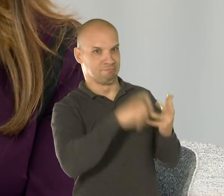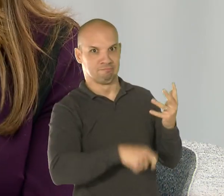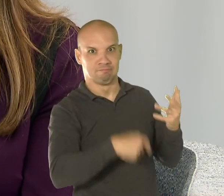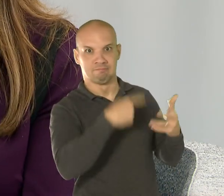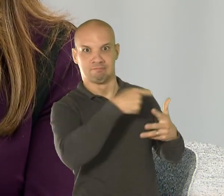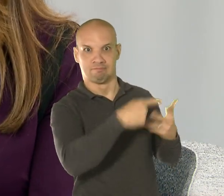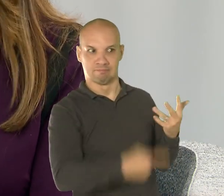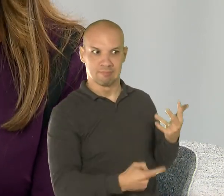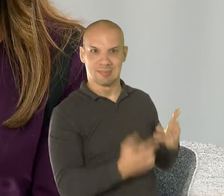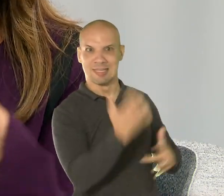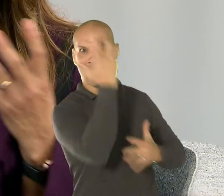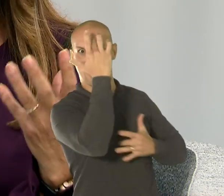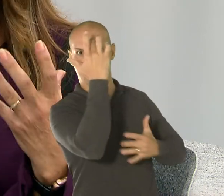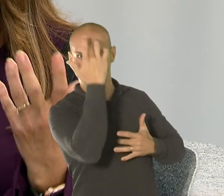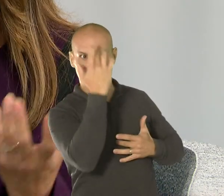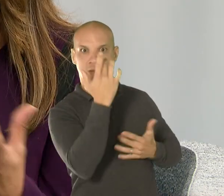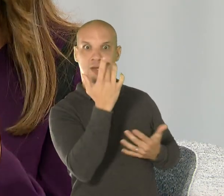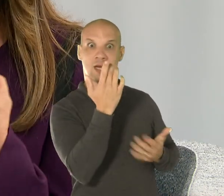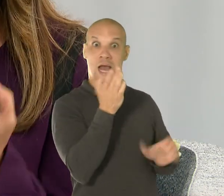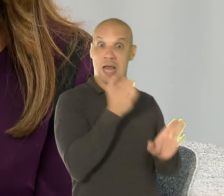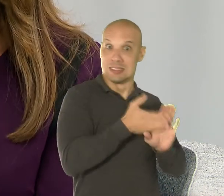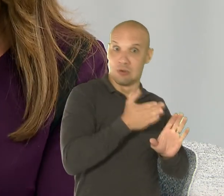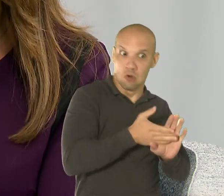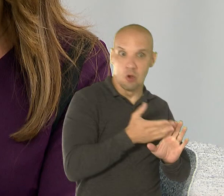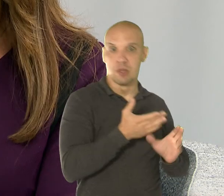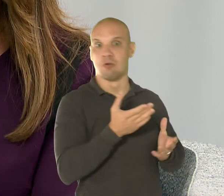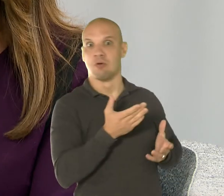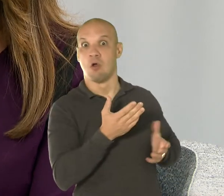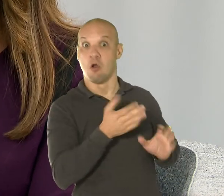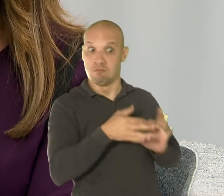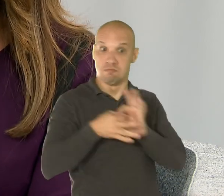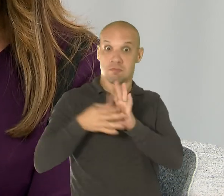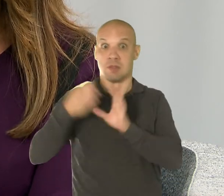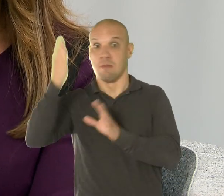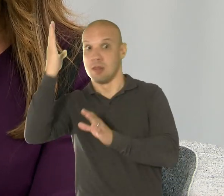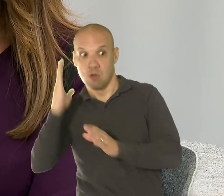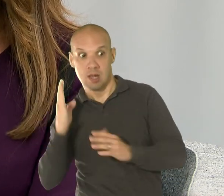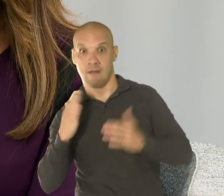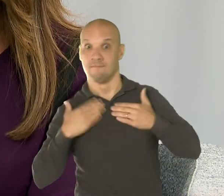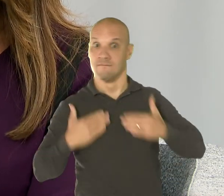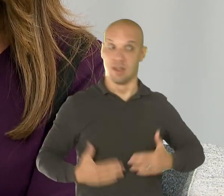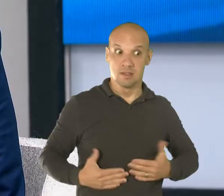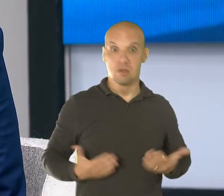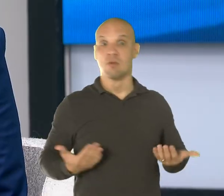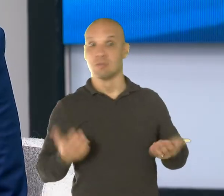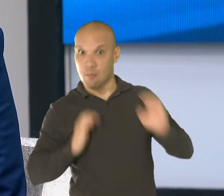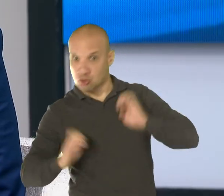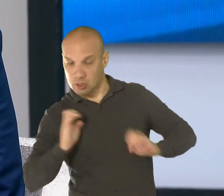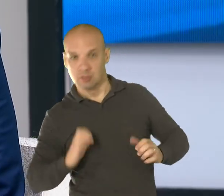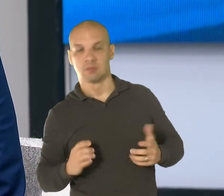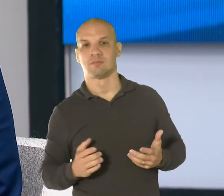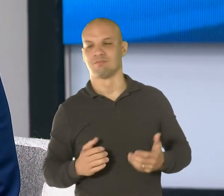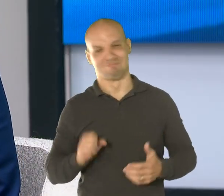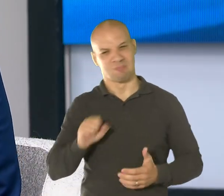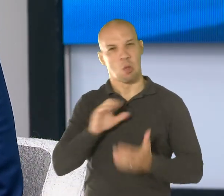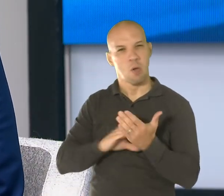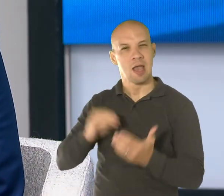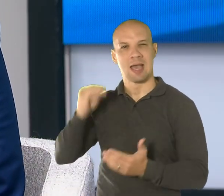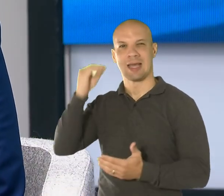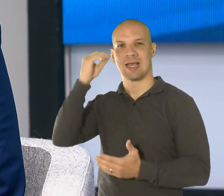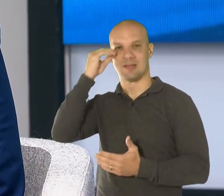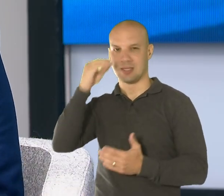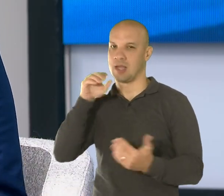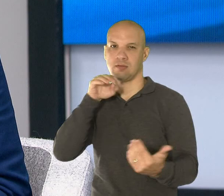de salud en términos psicológicos, espirituales y físicos. Así que es un gran reto. Sí, porque el aprendizaje se da de forma vicaria. Nosotros